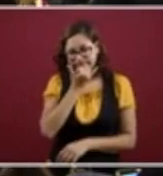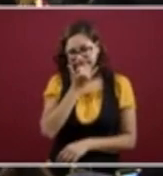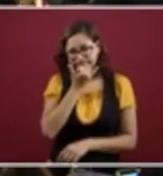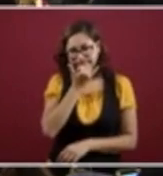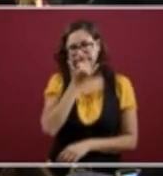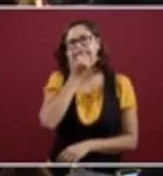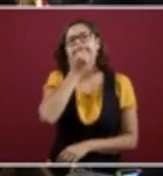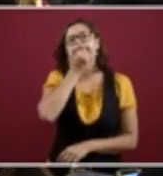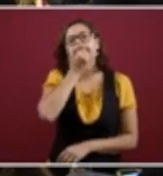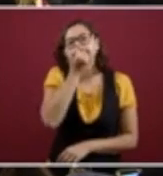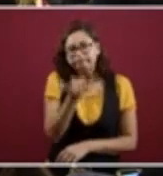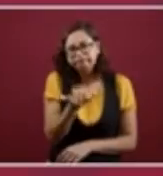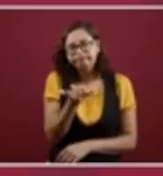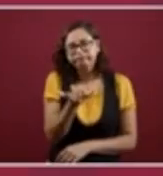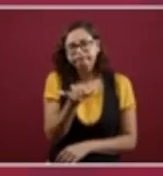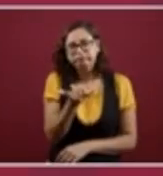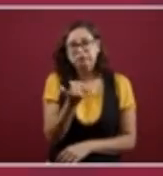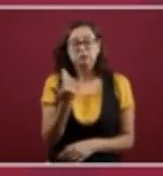sí se dieron vuelo